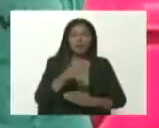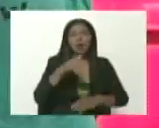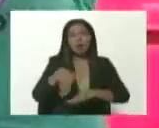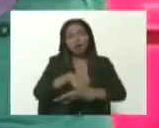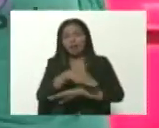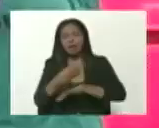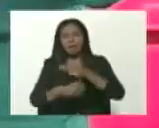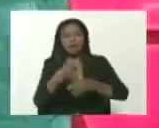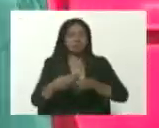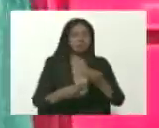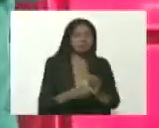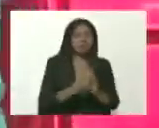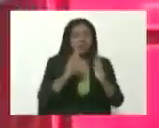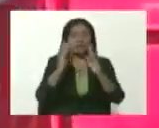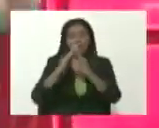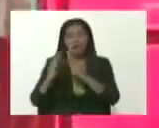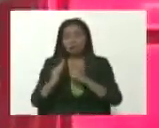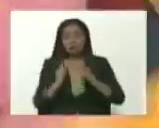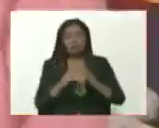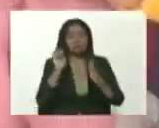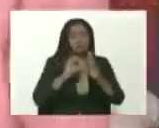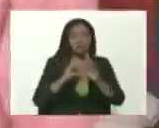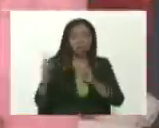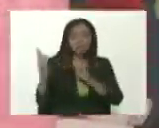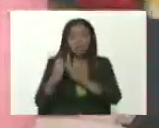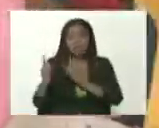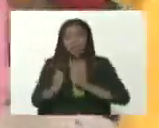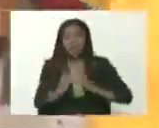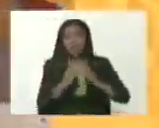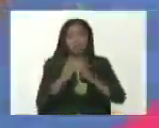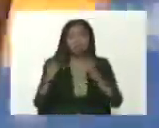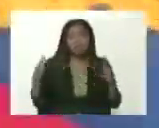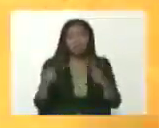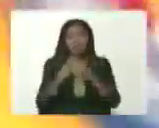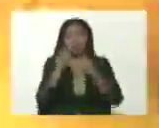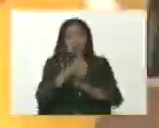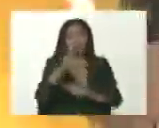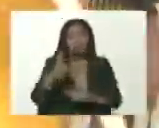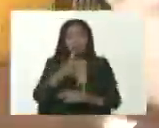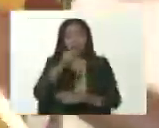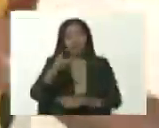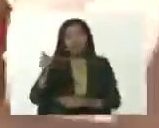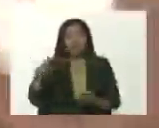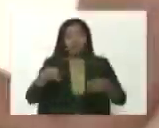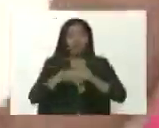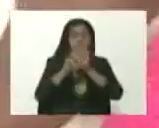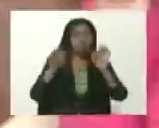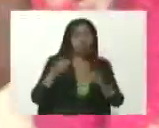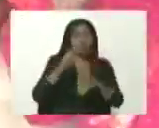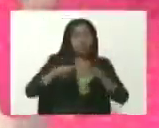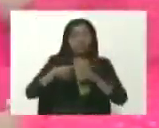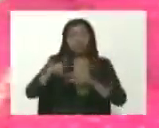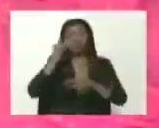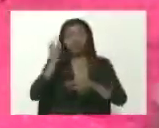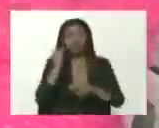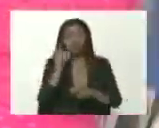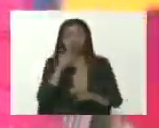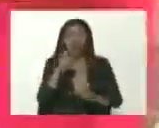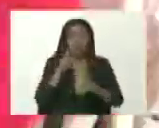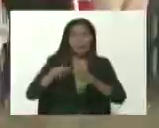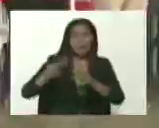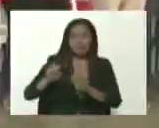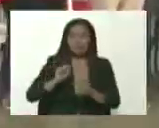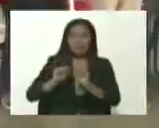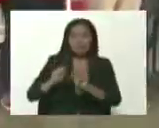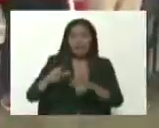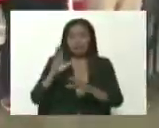calle a realizar casa a casa, cara a cara, encuentro con cada uno de esos niños. Ningún niño se va a quedar